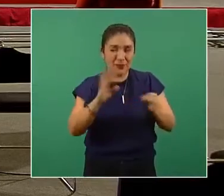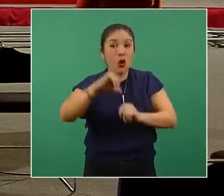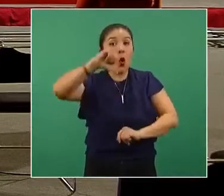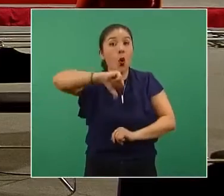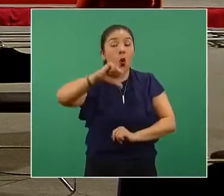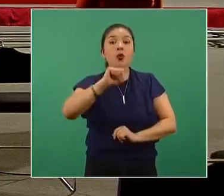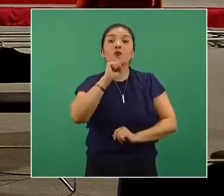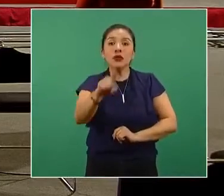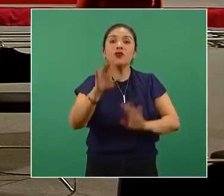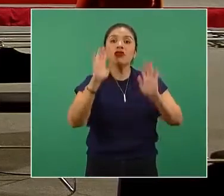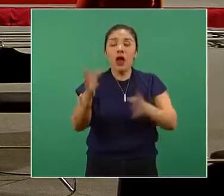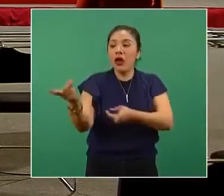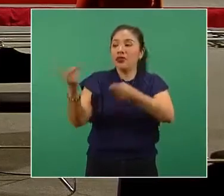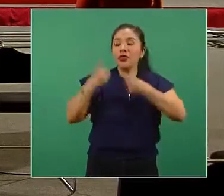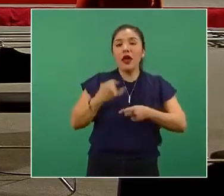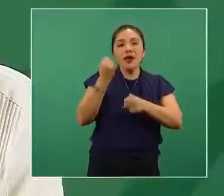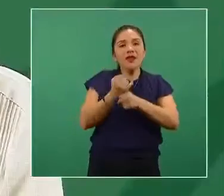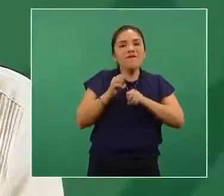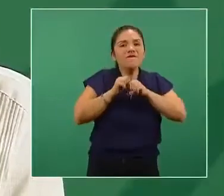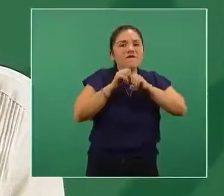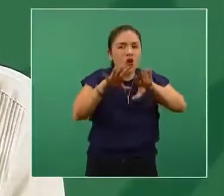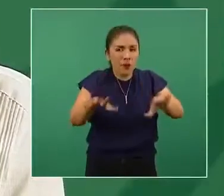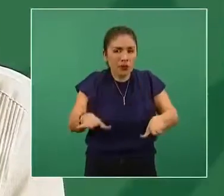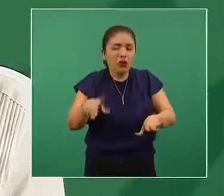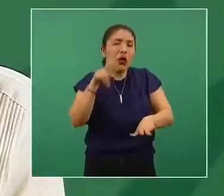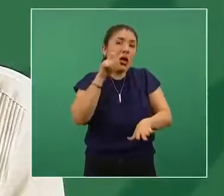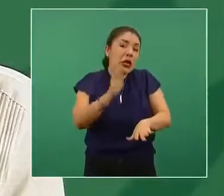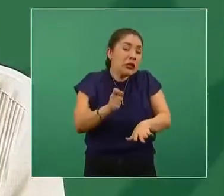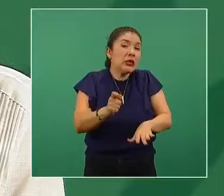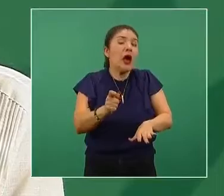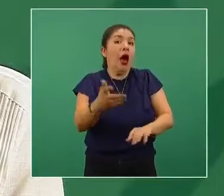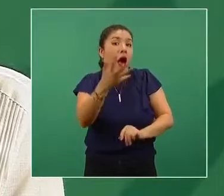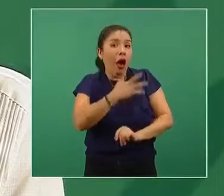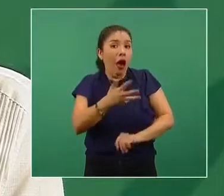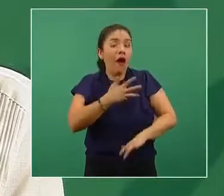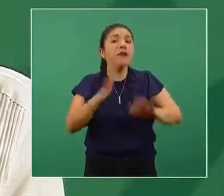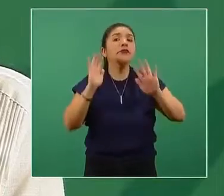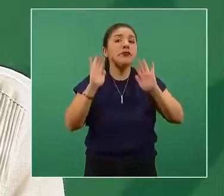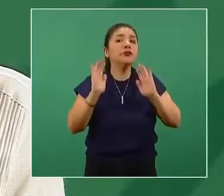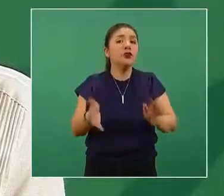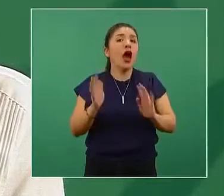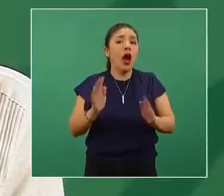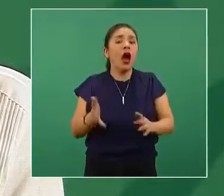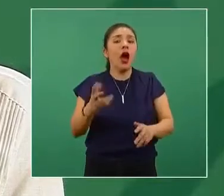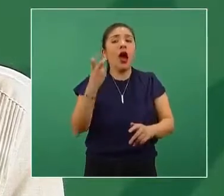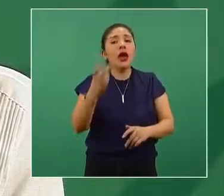porque hoy precisamente recibimos información preliminar de que tenemos ya